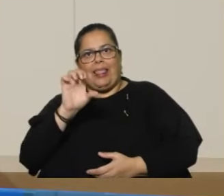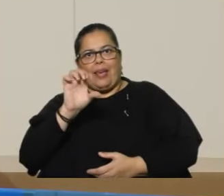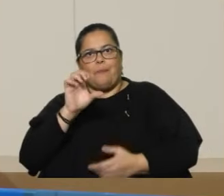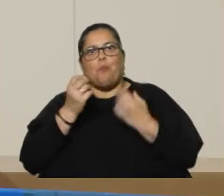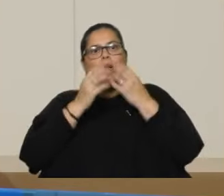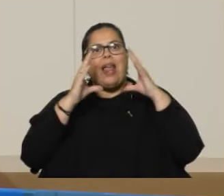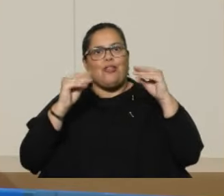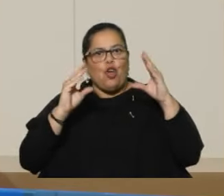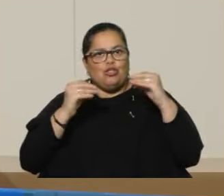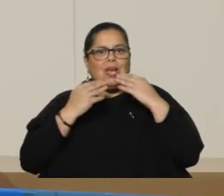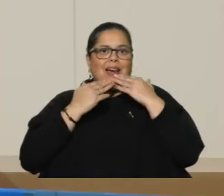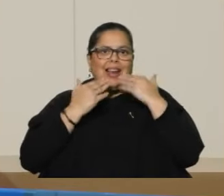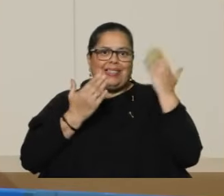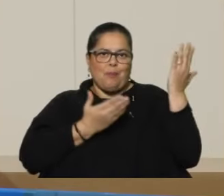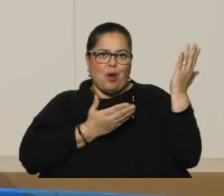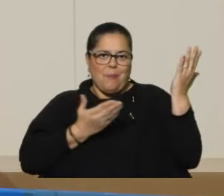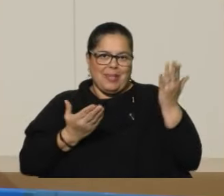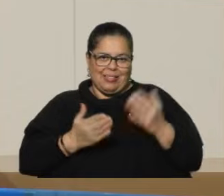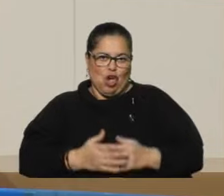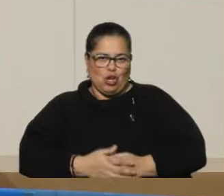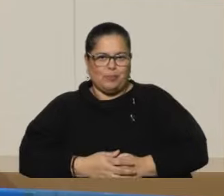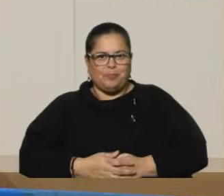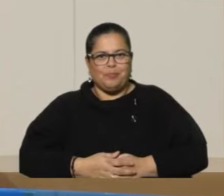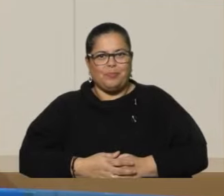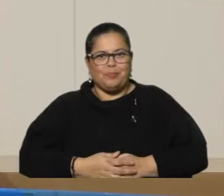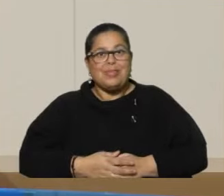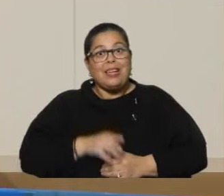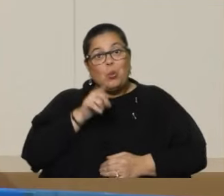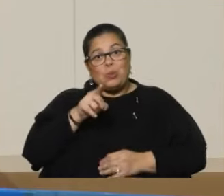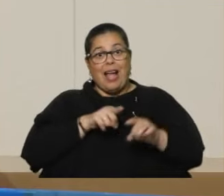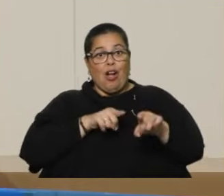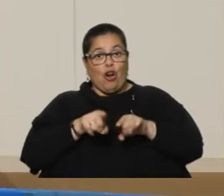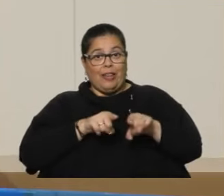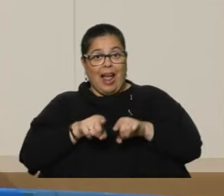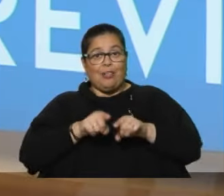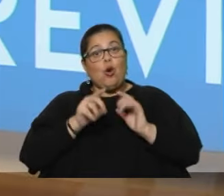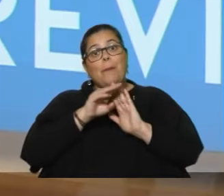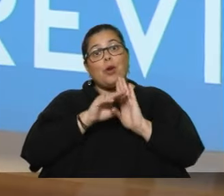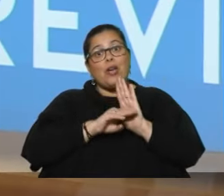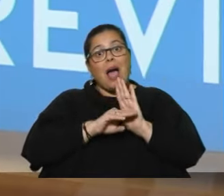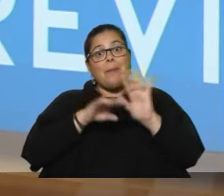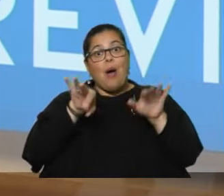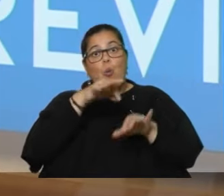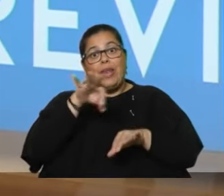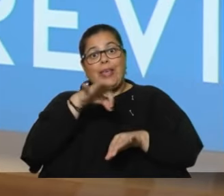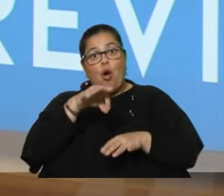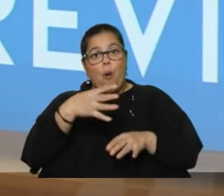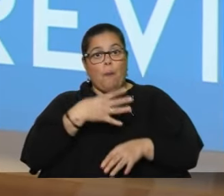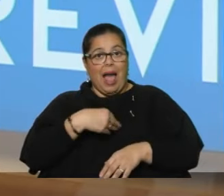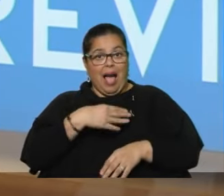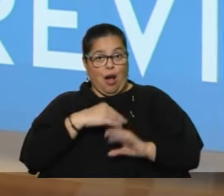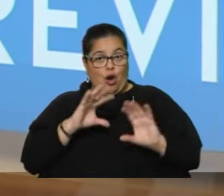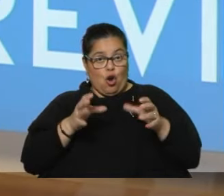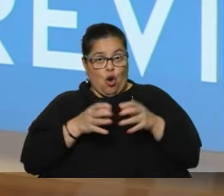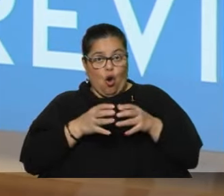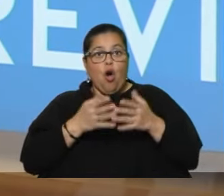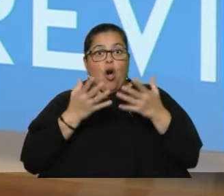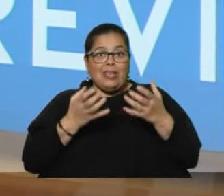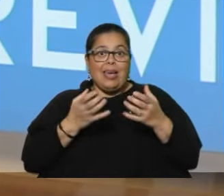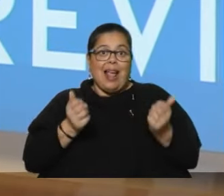gracias por la invitación. Un gusto estar acá de vuelta. Gracias. Está coordinando el programa único del Partido Nacional. La idea es presentarlo antes del 10 de agosto, que es el día